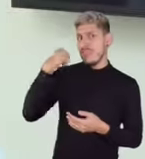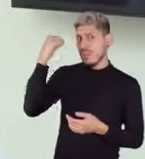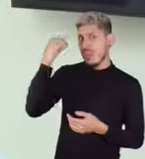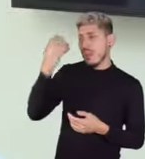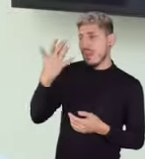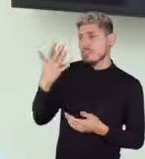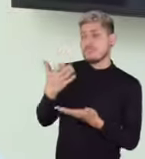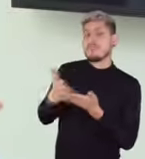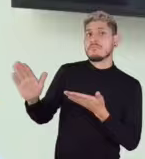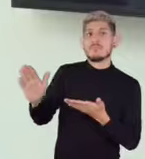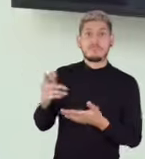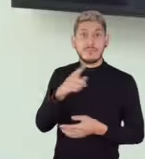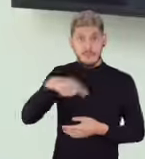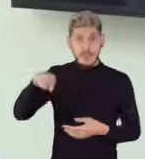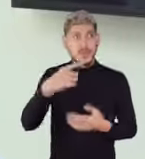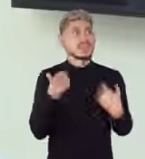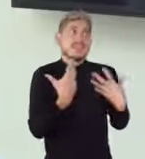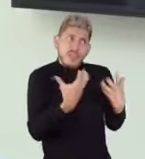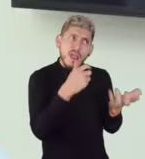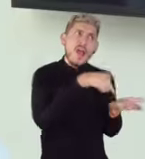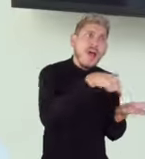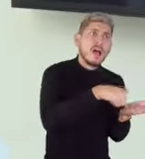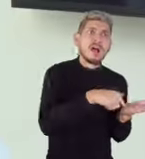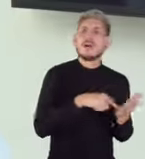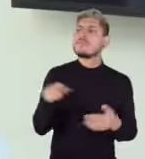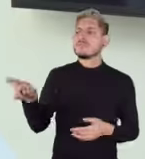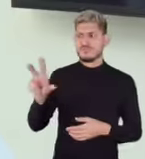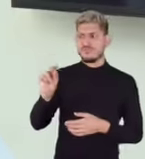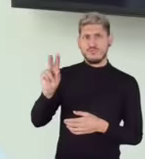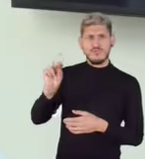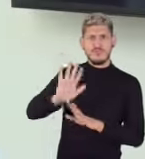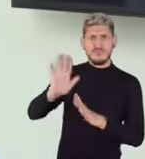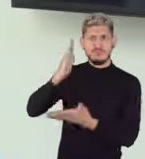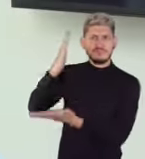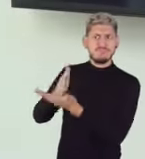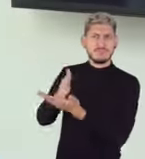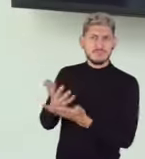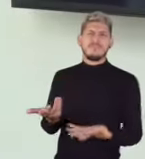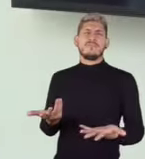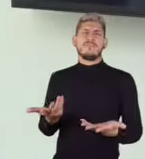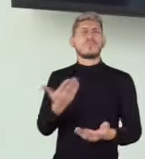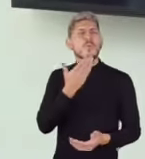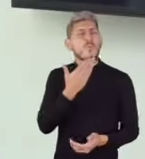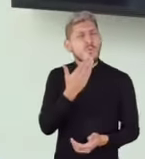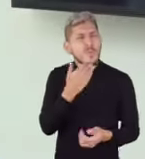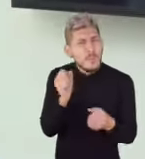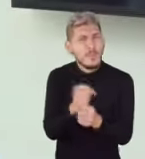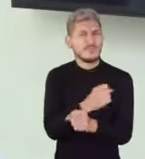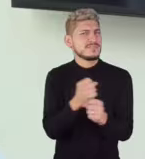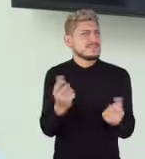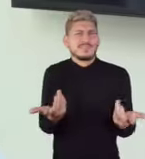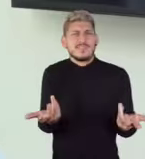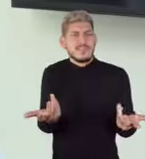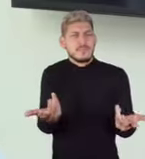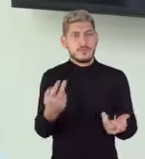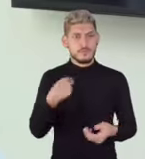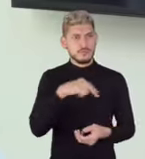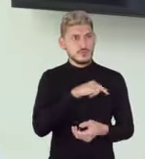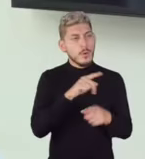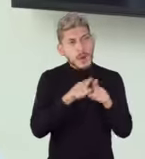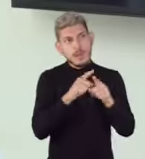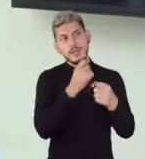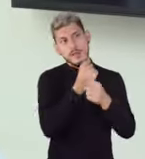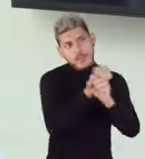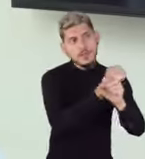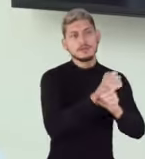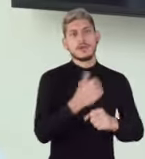siquiera exijamos nuestros derechos. ¿Cómo puede ser posible que dentro de la sociedad que actualmente estamos viviendo en una defensa realmente de